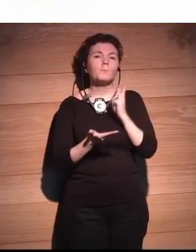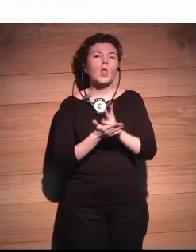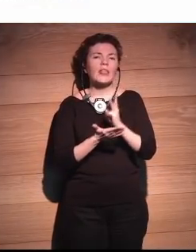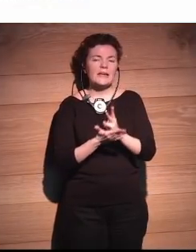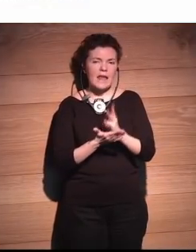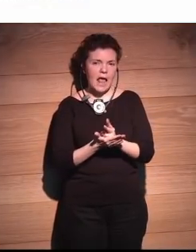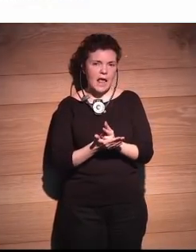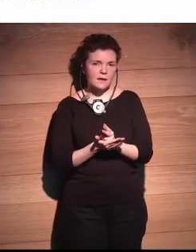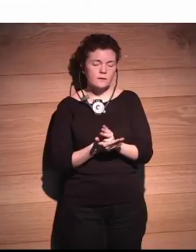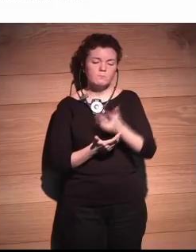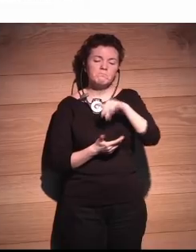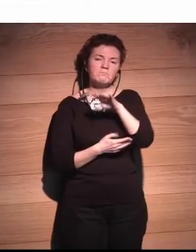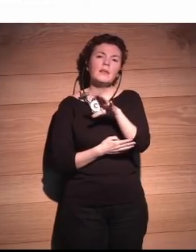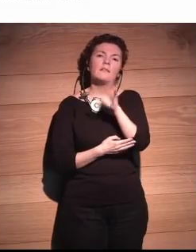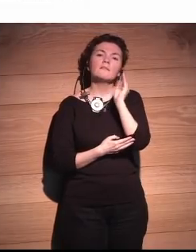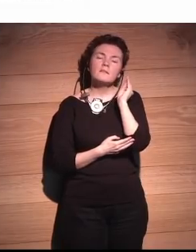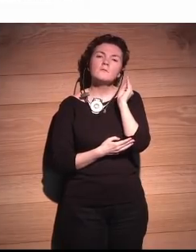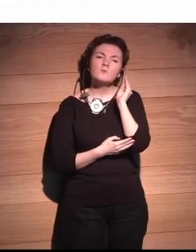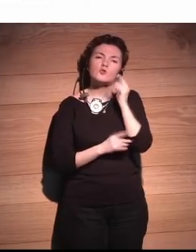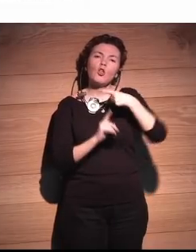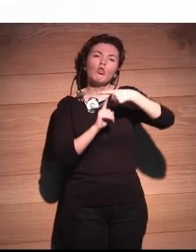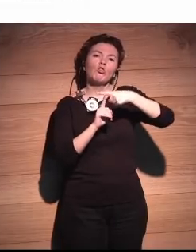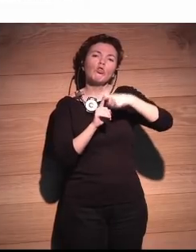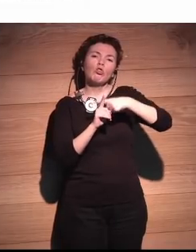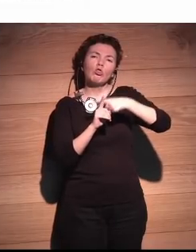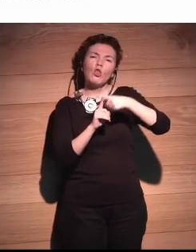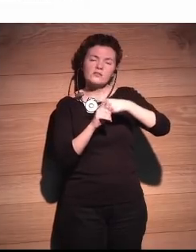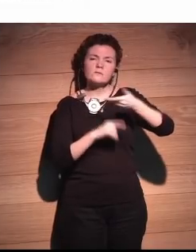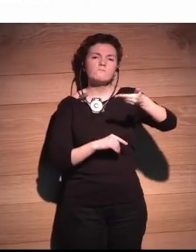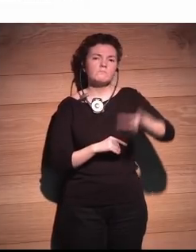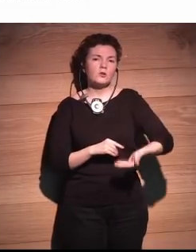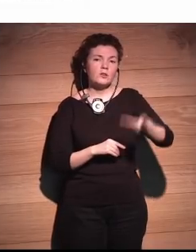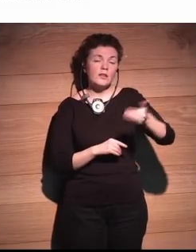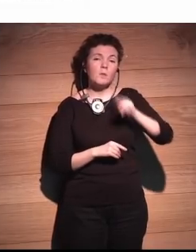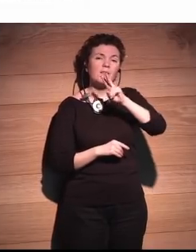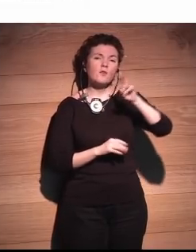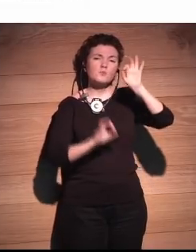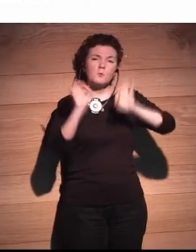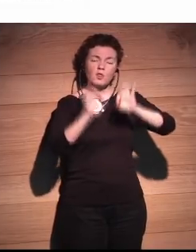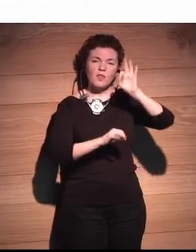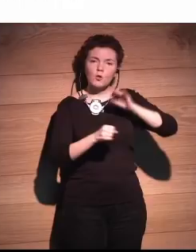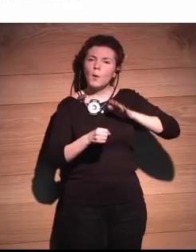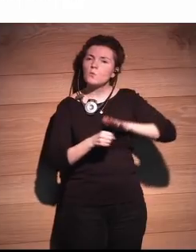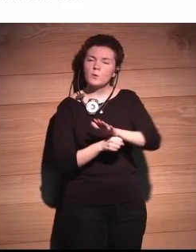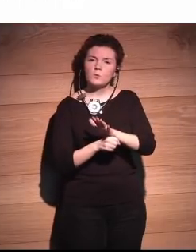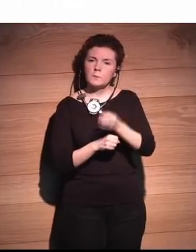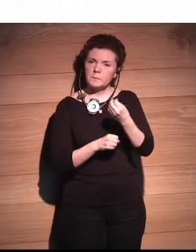proteína. Entendemos que la dosis es fundamental y hay un 22% de cobertura, es decir,